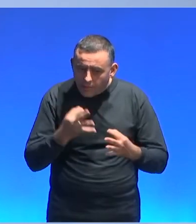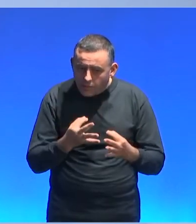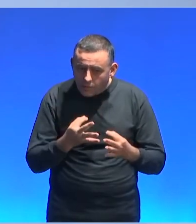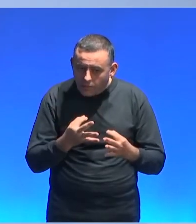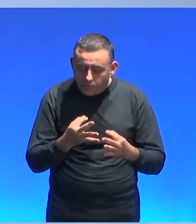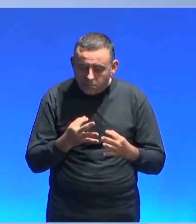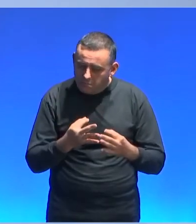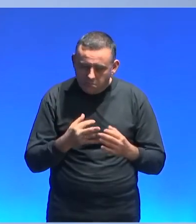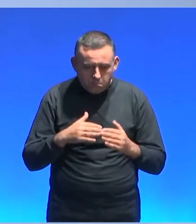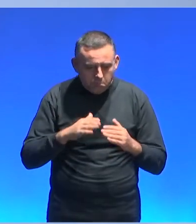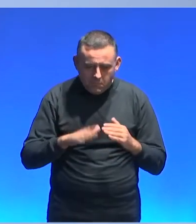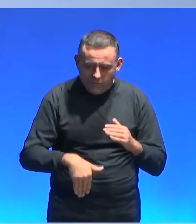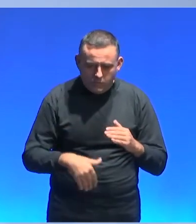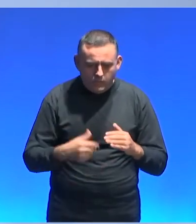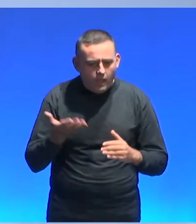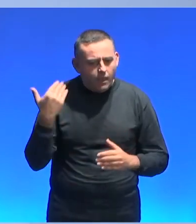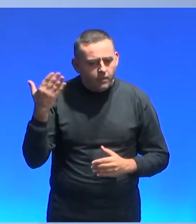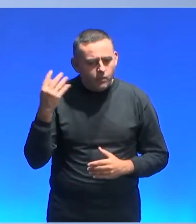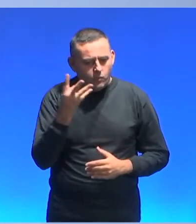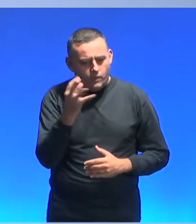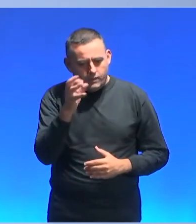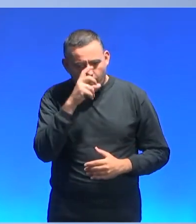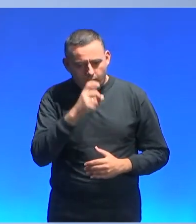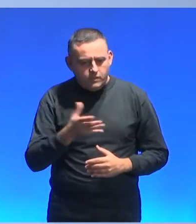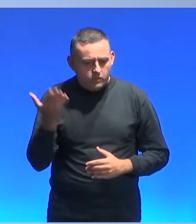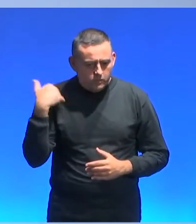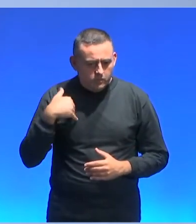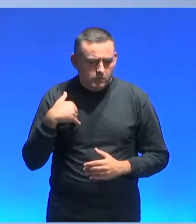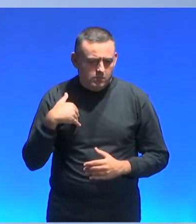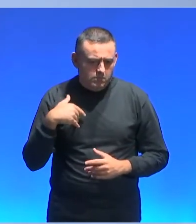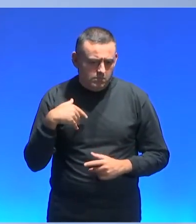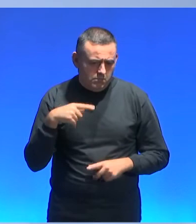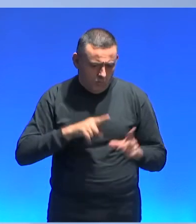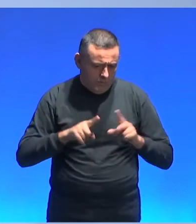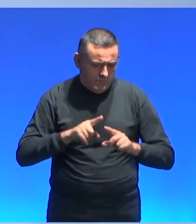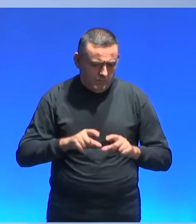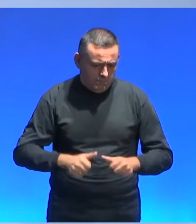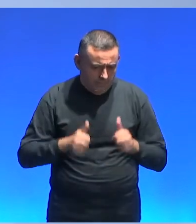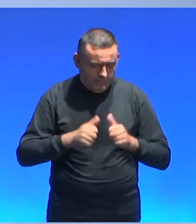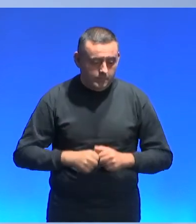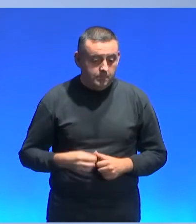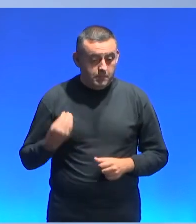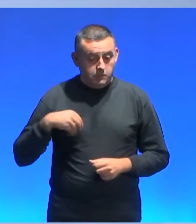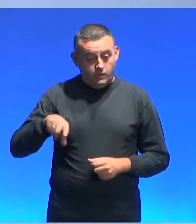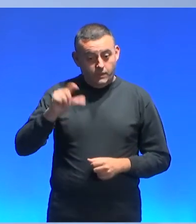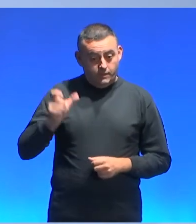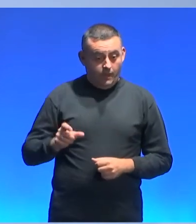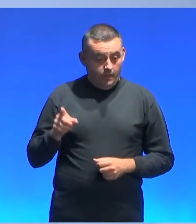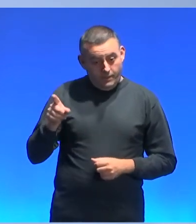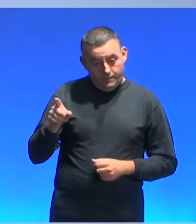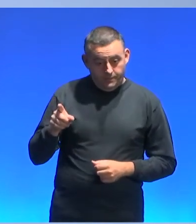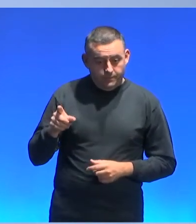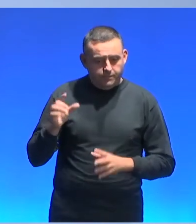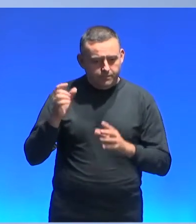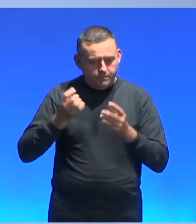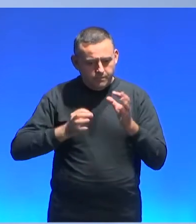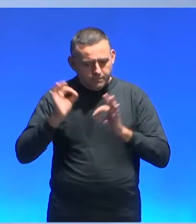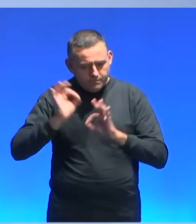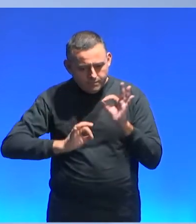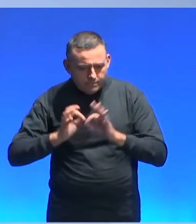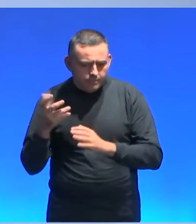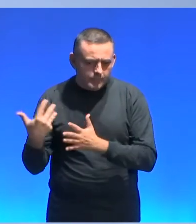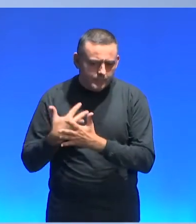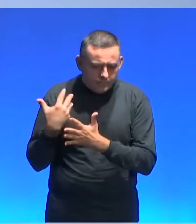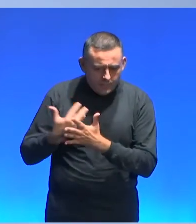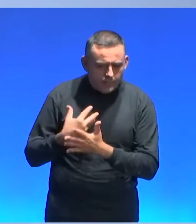años. Estos son datos en Italia muy evidentes, que cada año nos cuentan que hay un poco menos